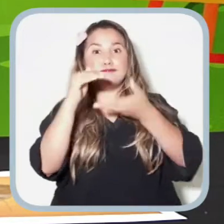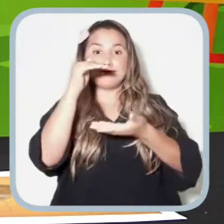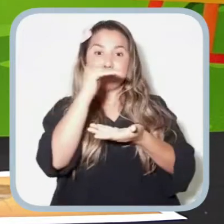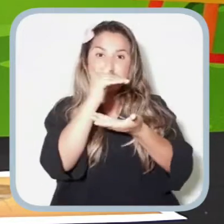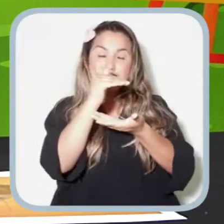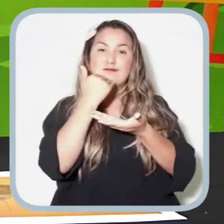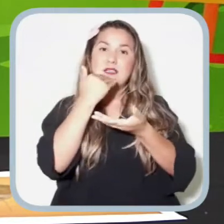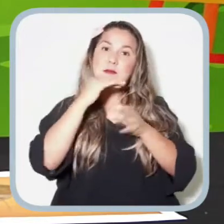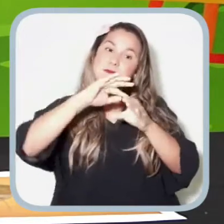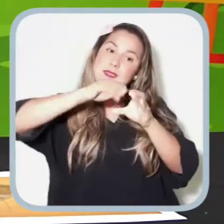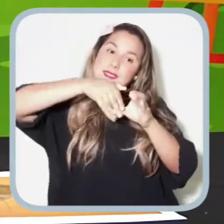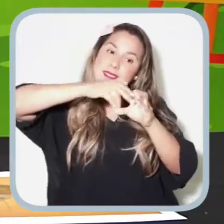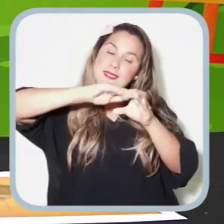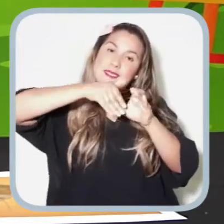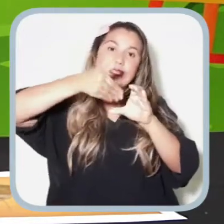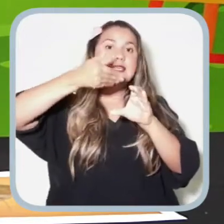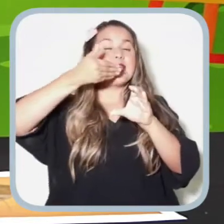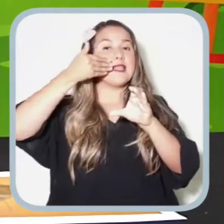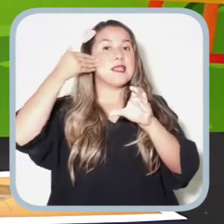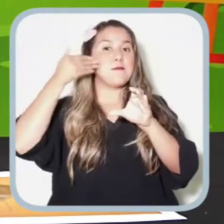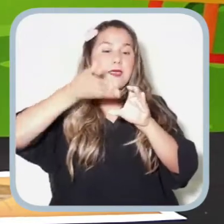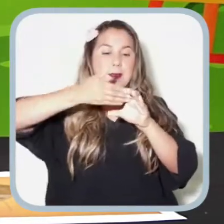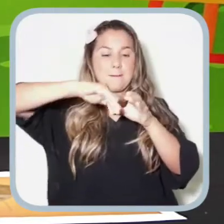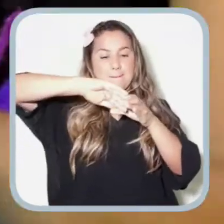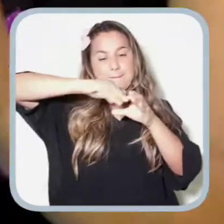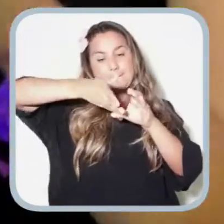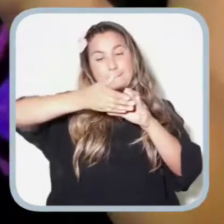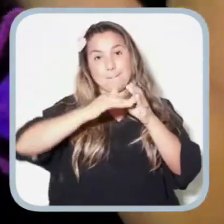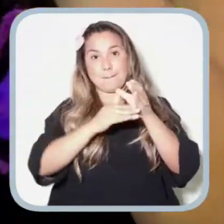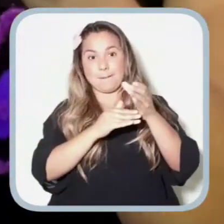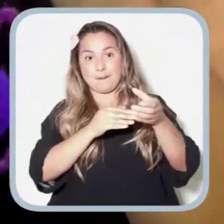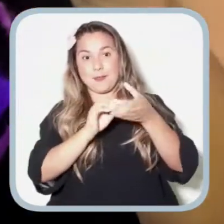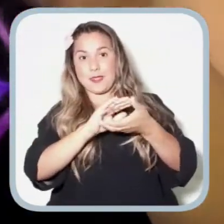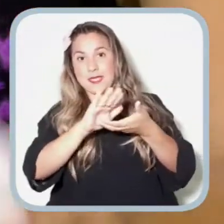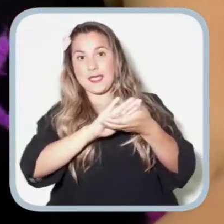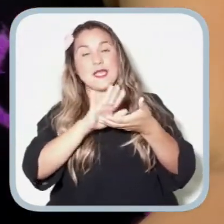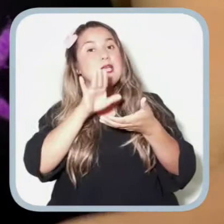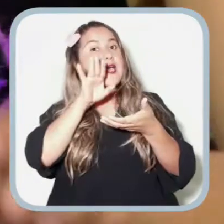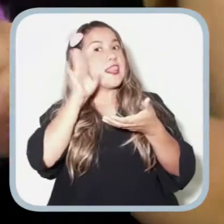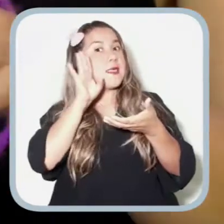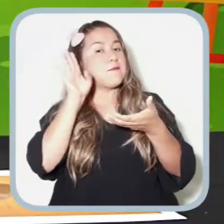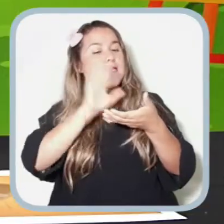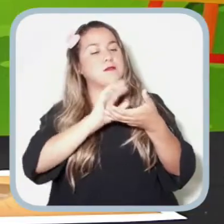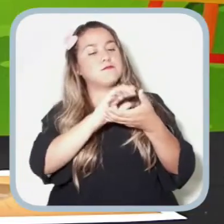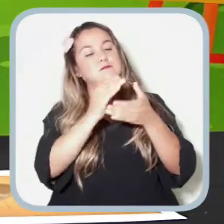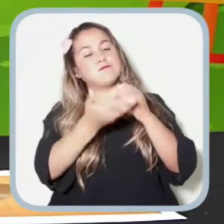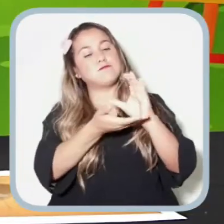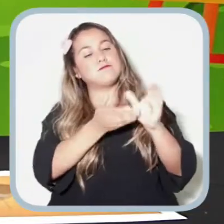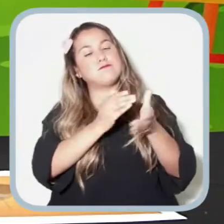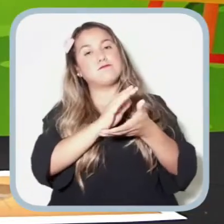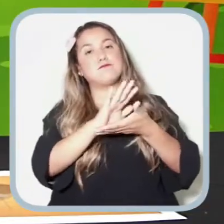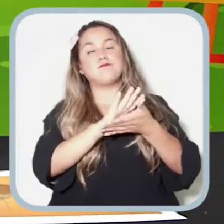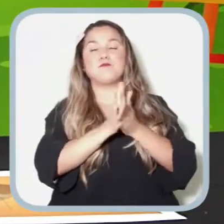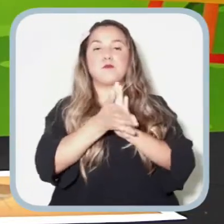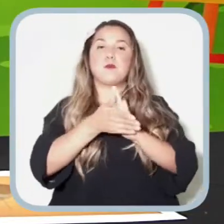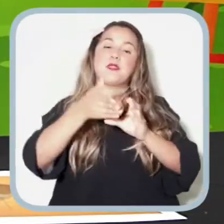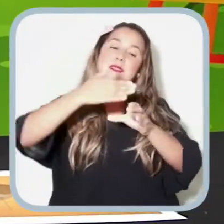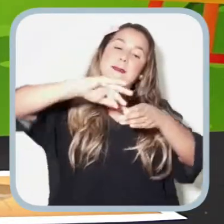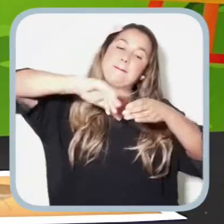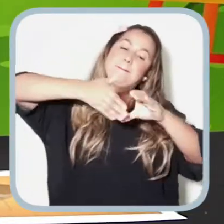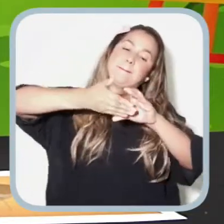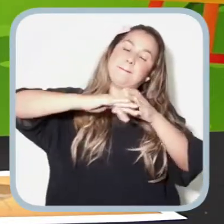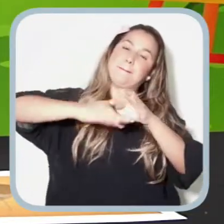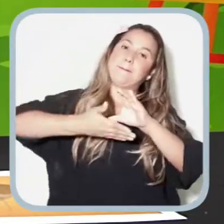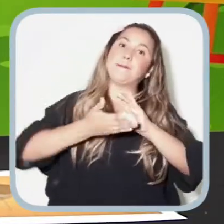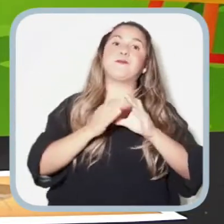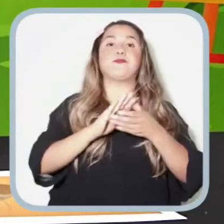saben ustedes también que para reciclar debemos preocuparnos de limpiar muy bien nuestros recipientes nuestros frascos y todo